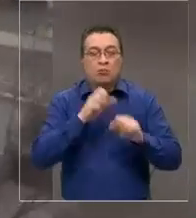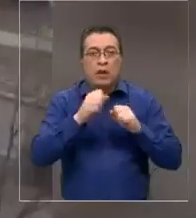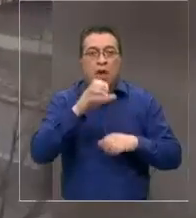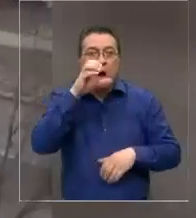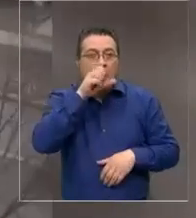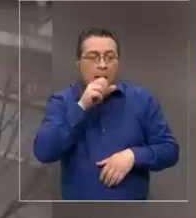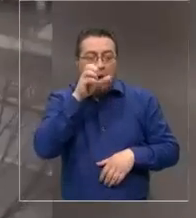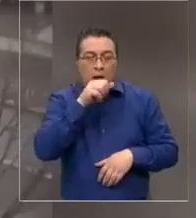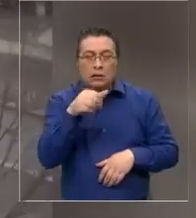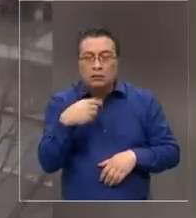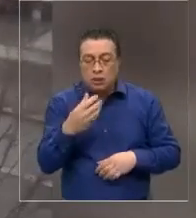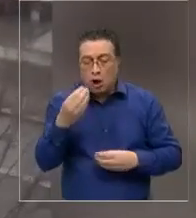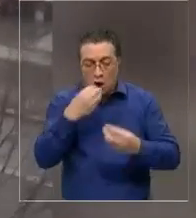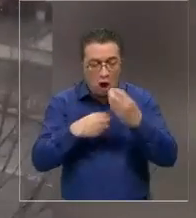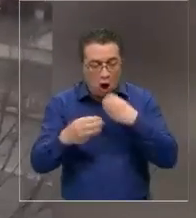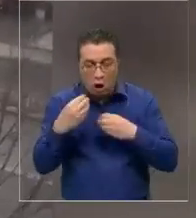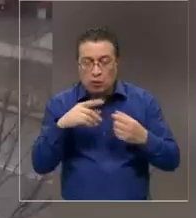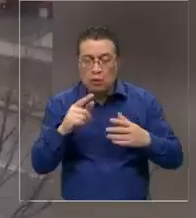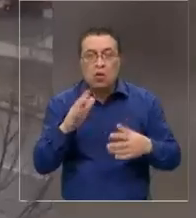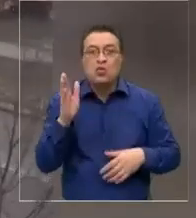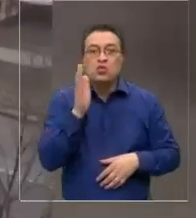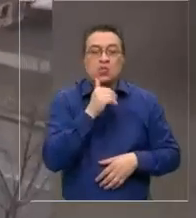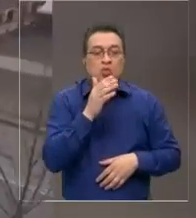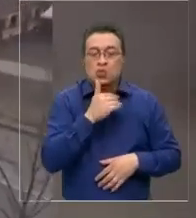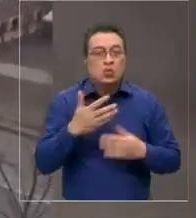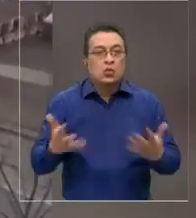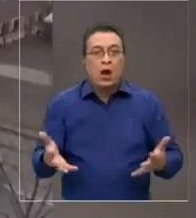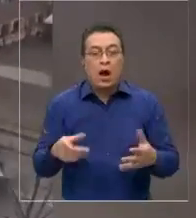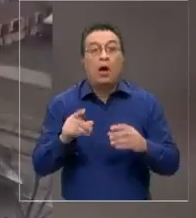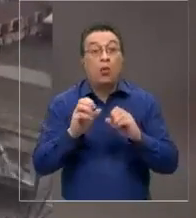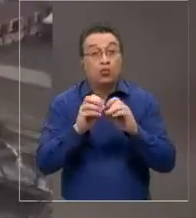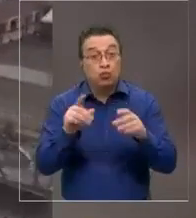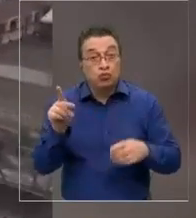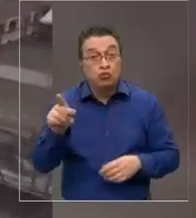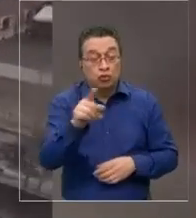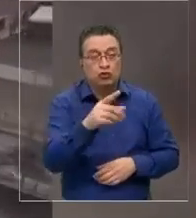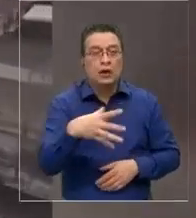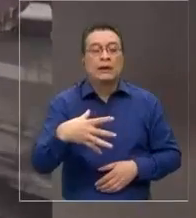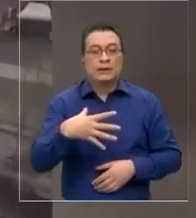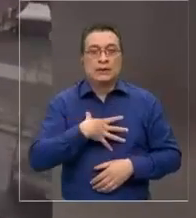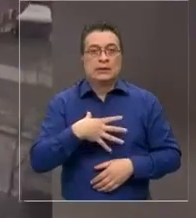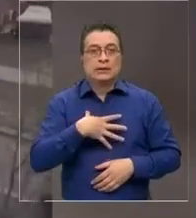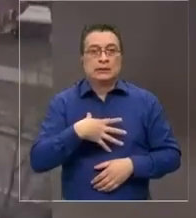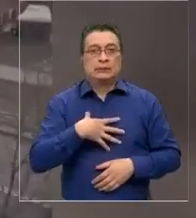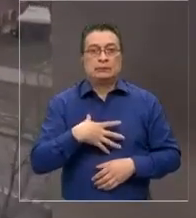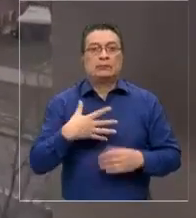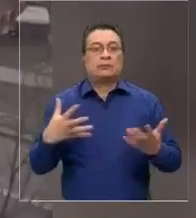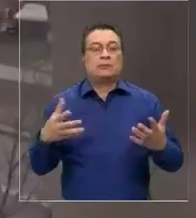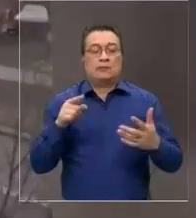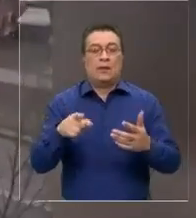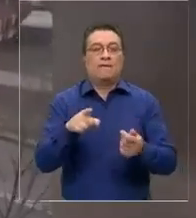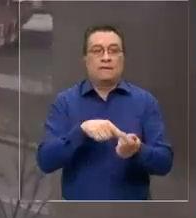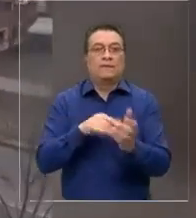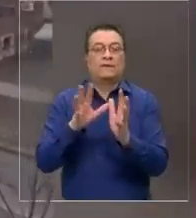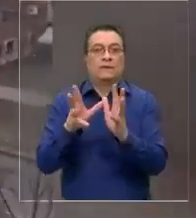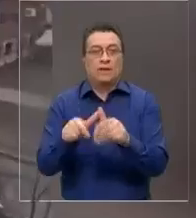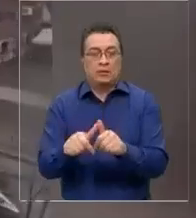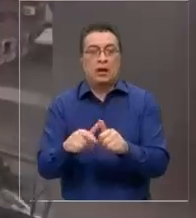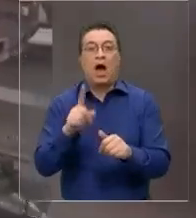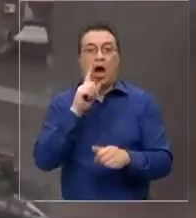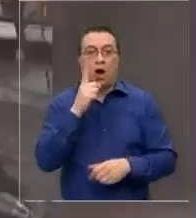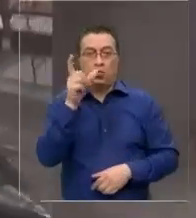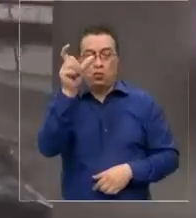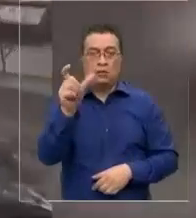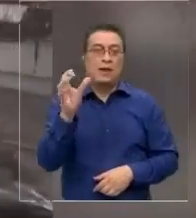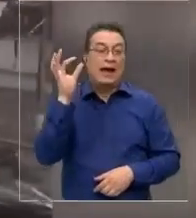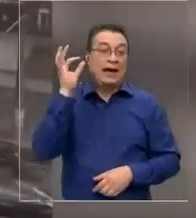no tienen víveres tampoco para hacerlo, y muchos de ellos además temen por sus familiares. Hay una chilena